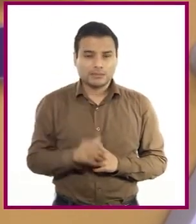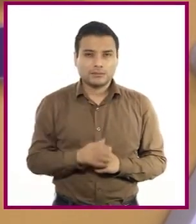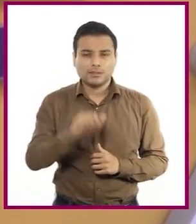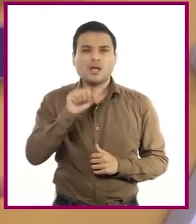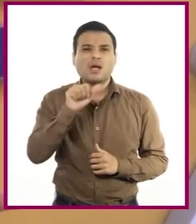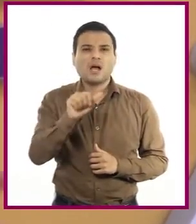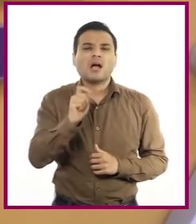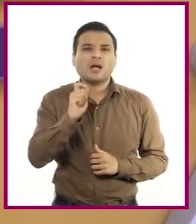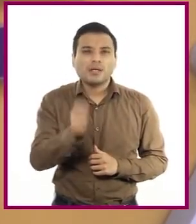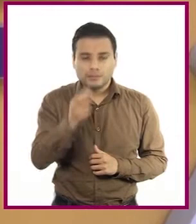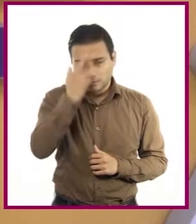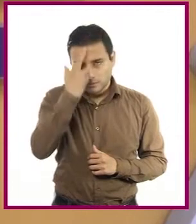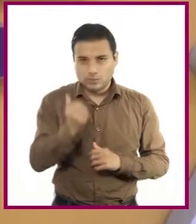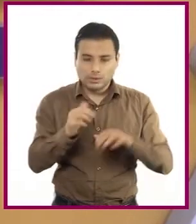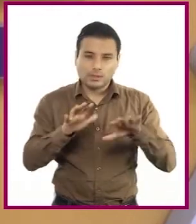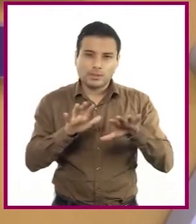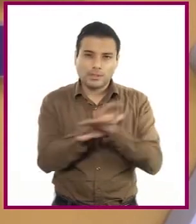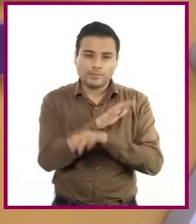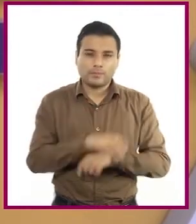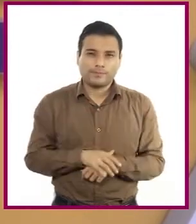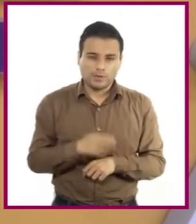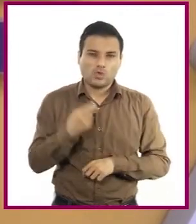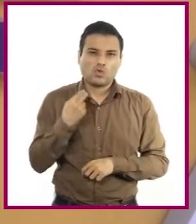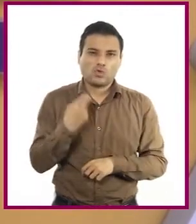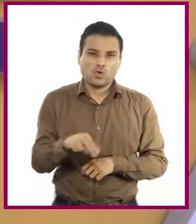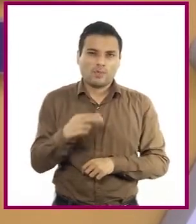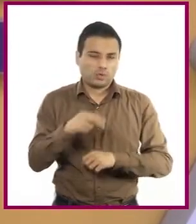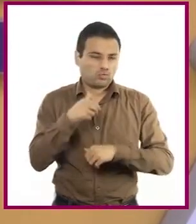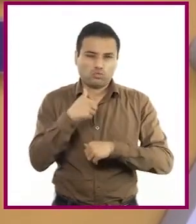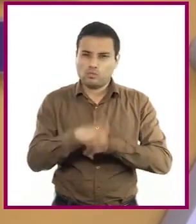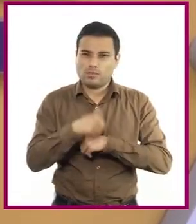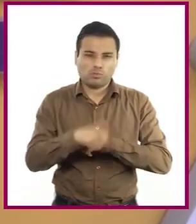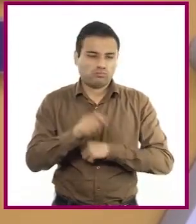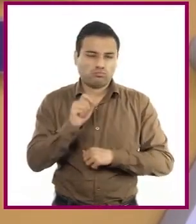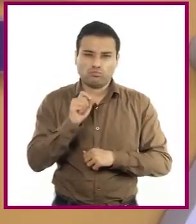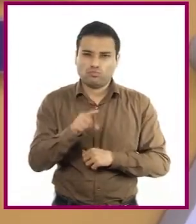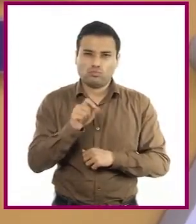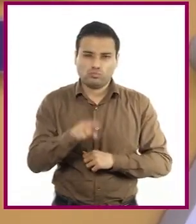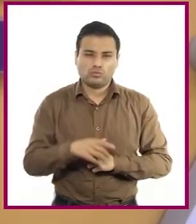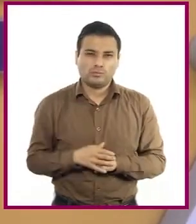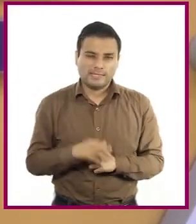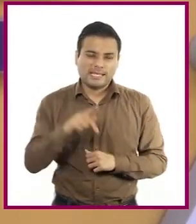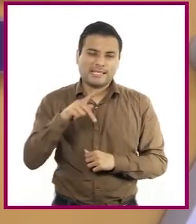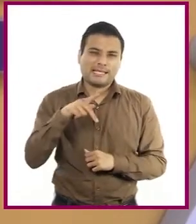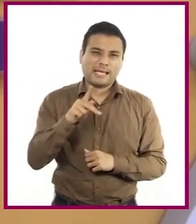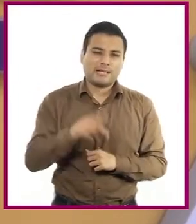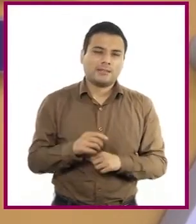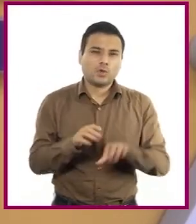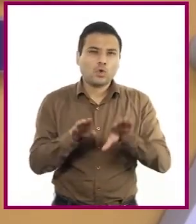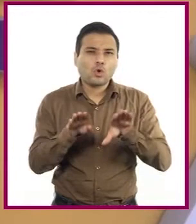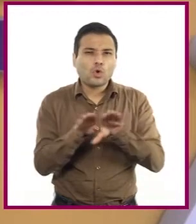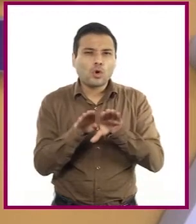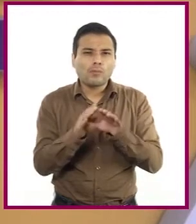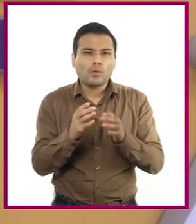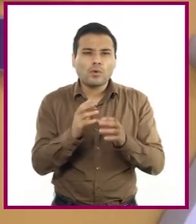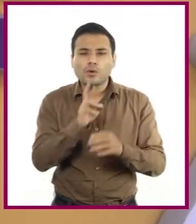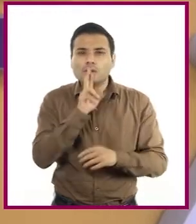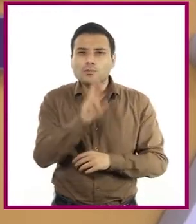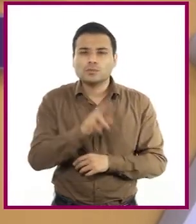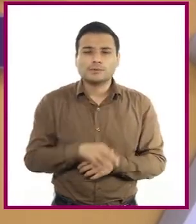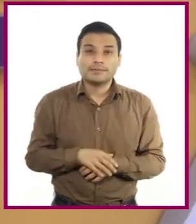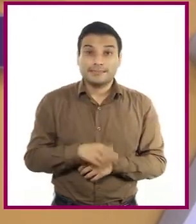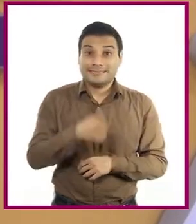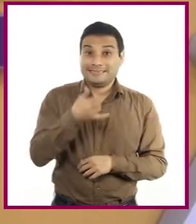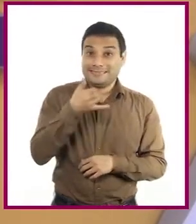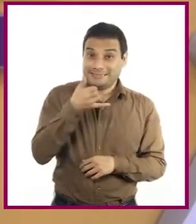de cambio, que también es conocida como constante de proporcionalidad, k, y se obtiene al dividir el valor de y